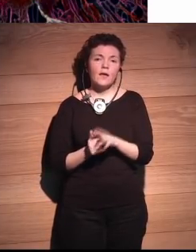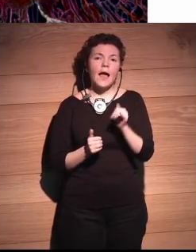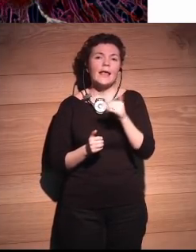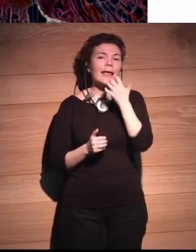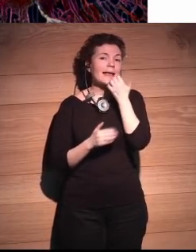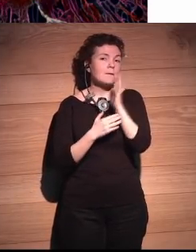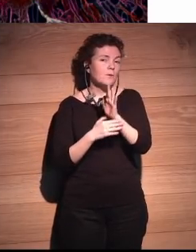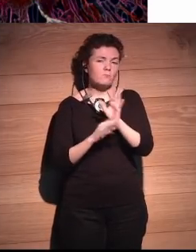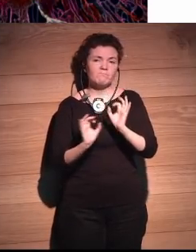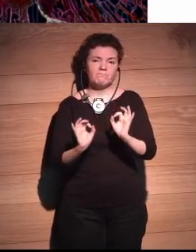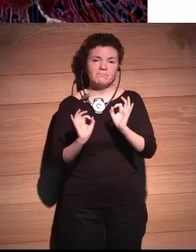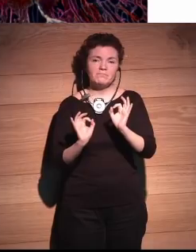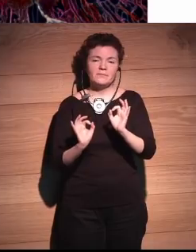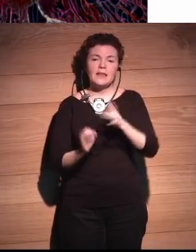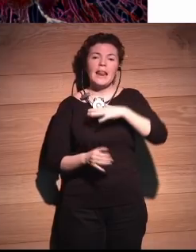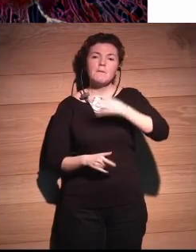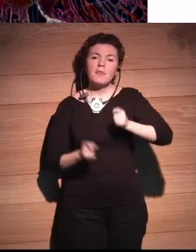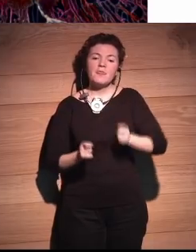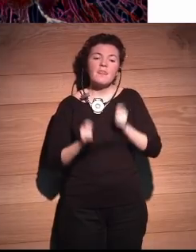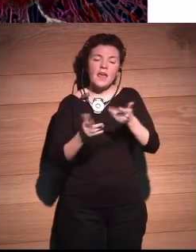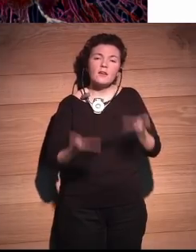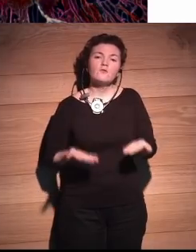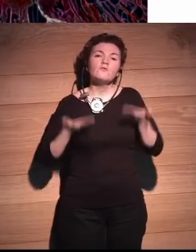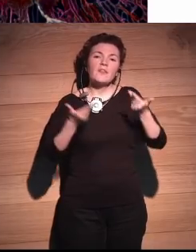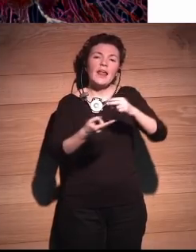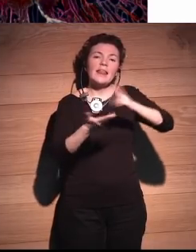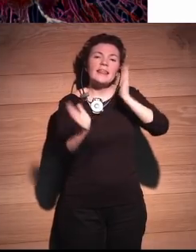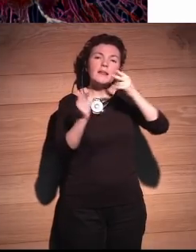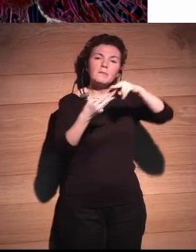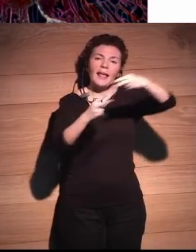tenemos este ejemplo concreto de ser capaces de ofrecer una terapia génica.